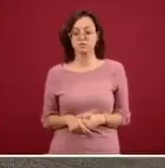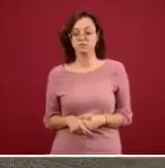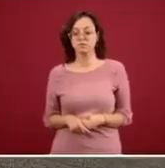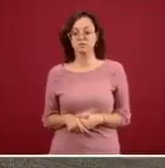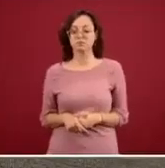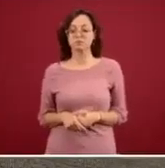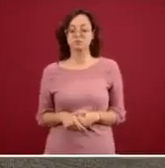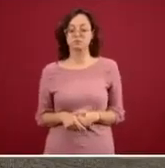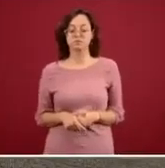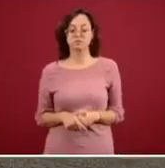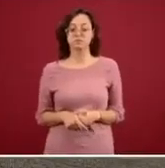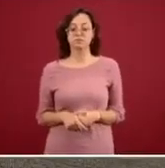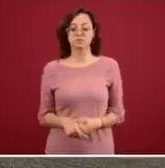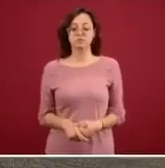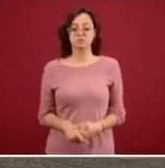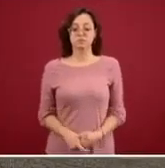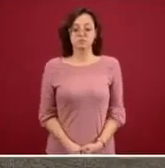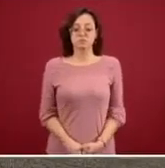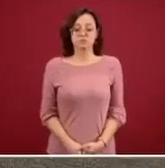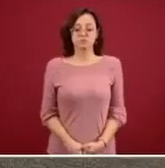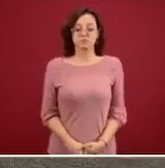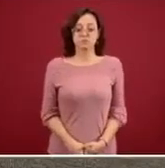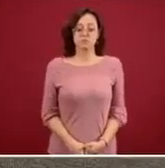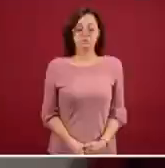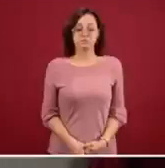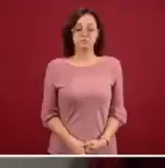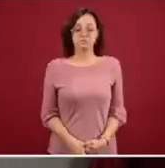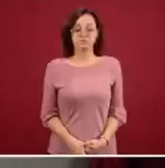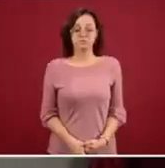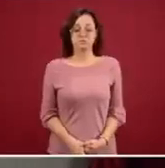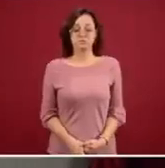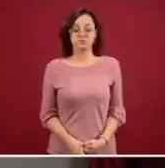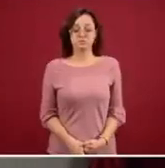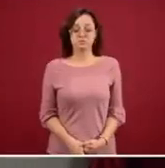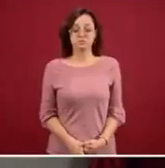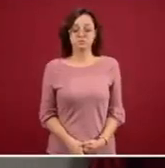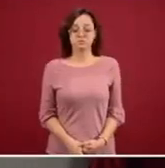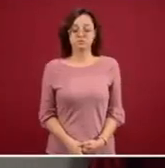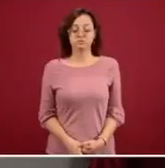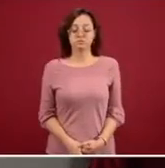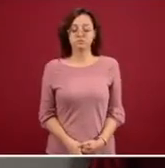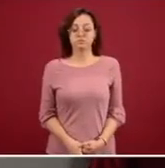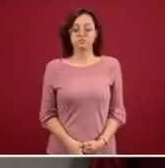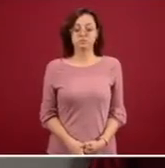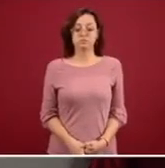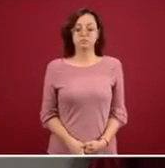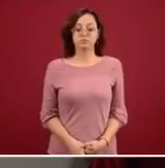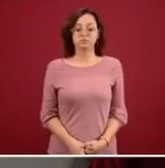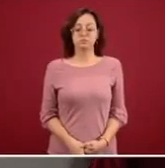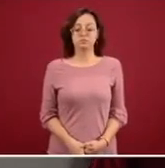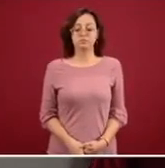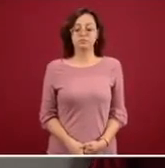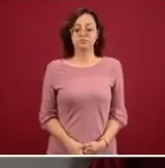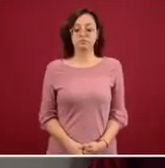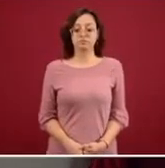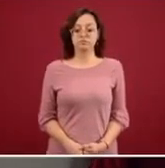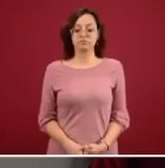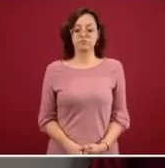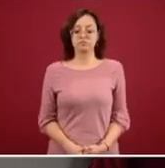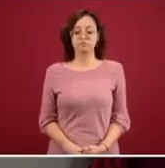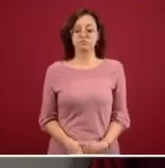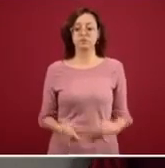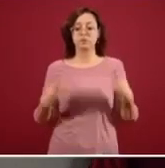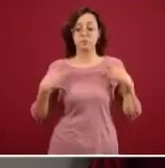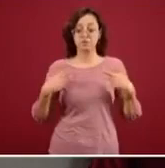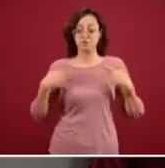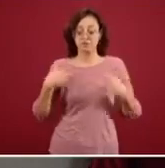seguir incentivando a las personas a que vayan y donen? Buena pregunta. Muchas gracias. El primer incentivo que debe tener la